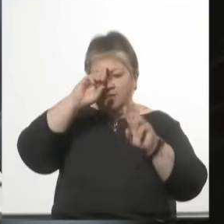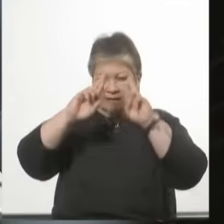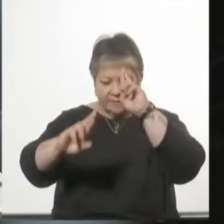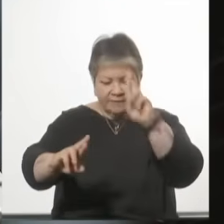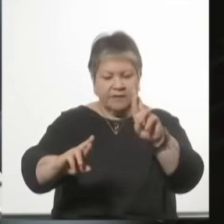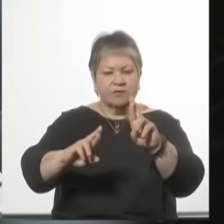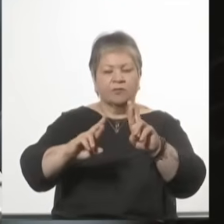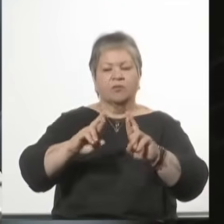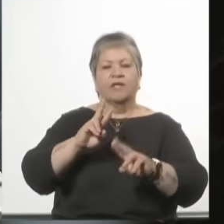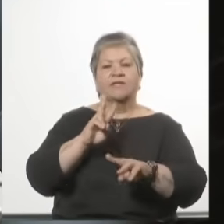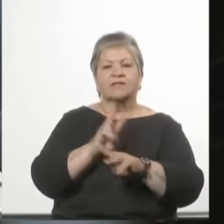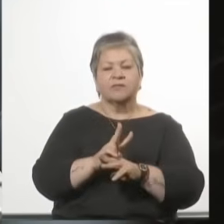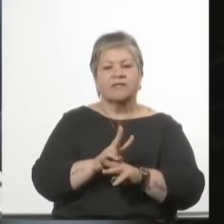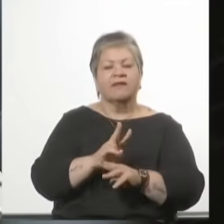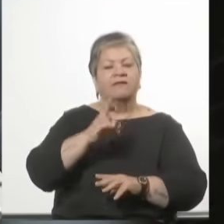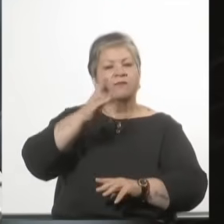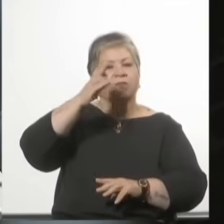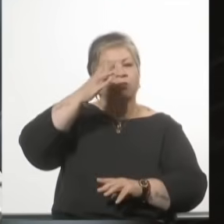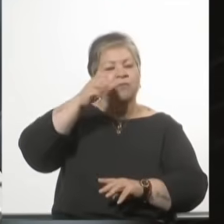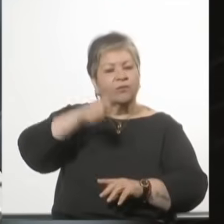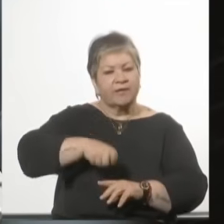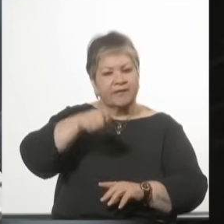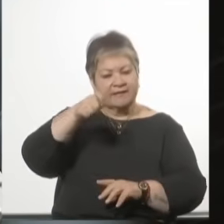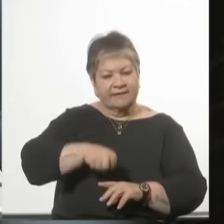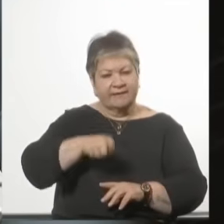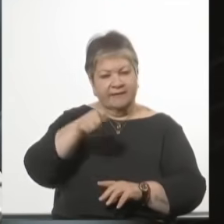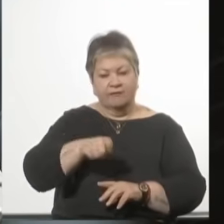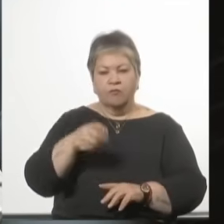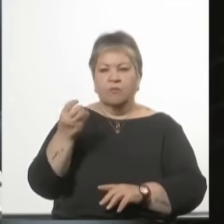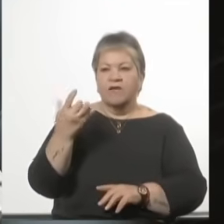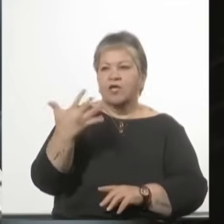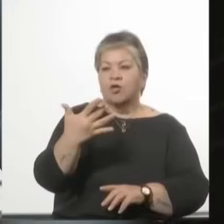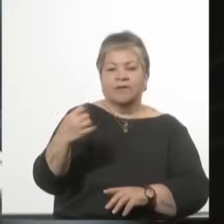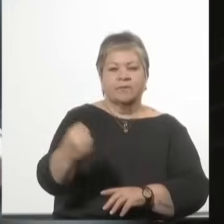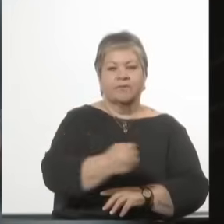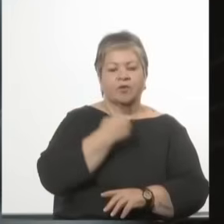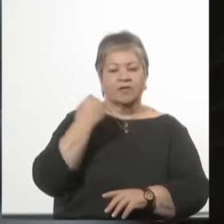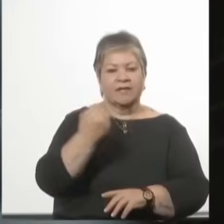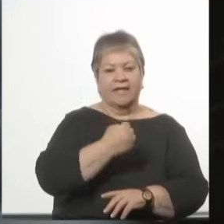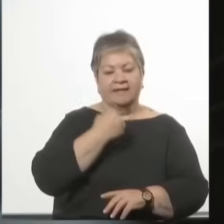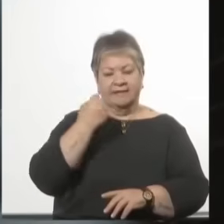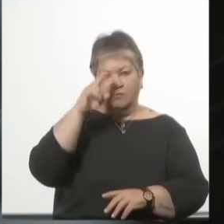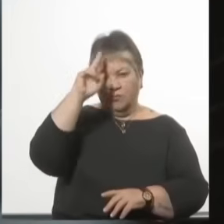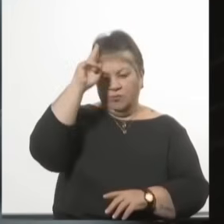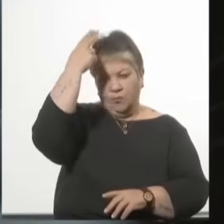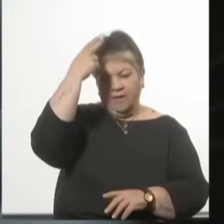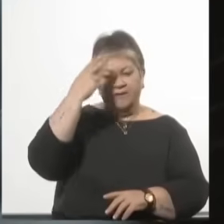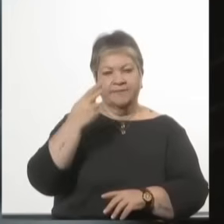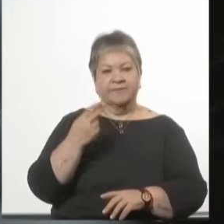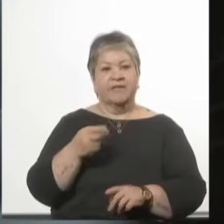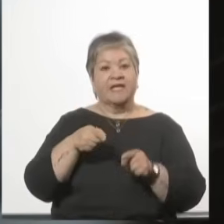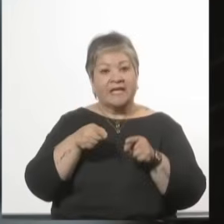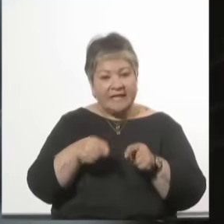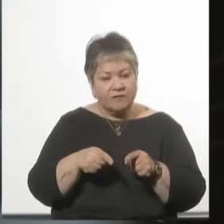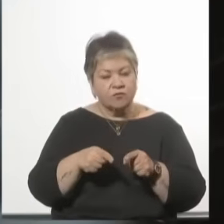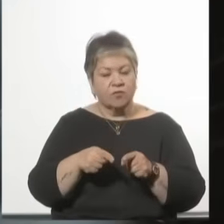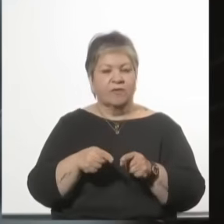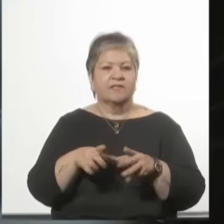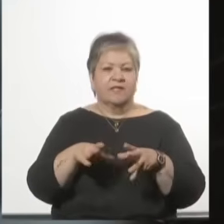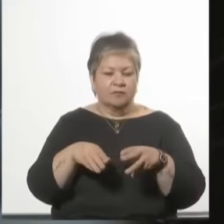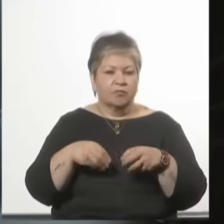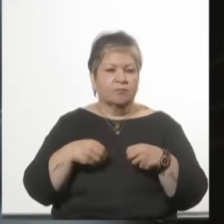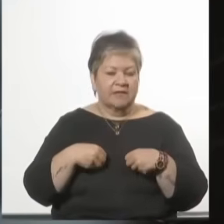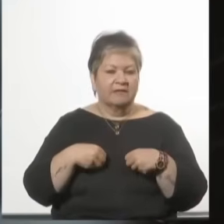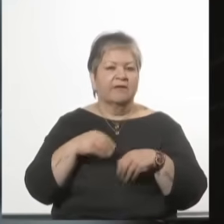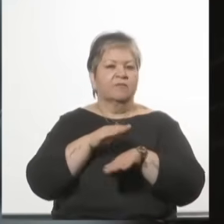seguridad jurídica como valor esencial que caracteriza al país y que constituye, señora Presidenta, una política de Estado.